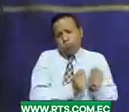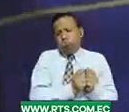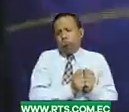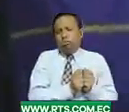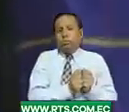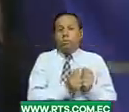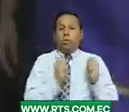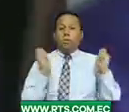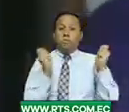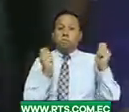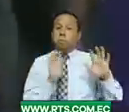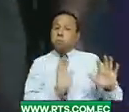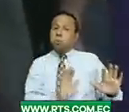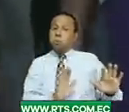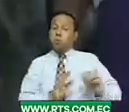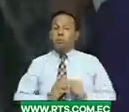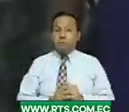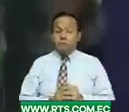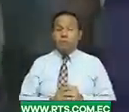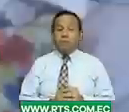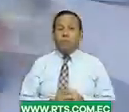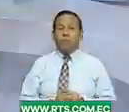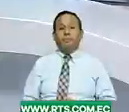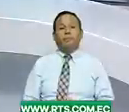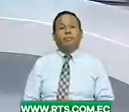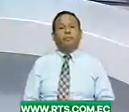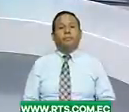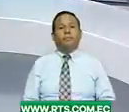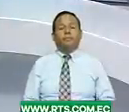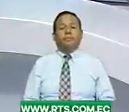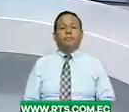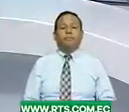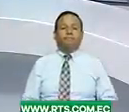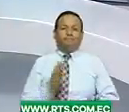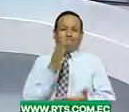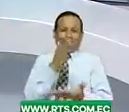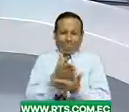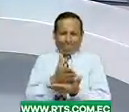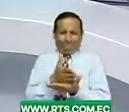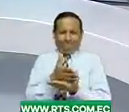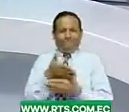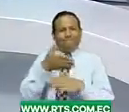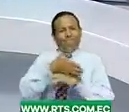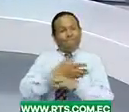Momento de una nueva pausa, amigos. Volvemos enseguida. Quédese con nosotros.